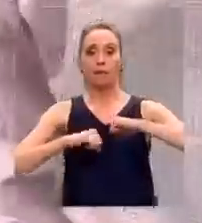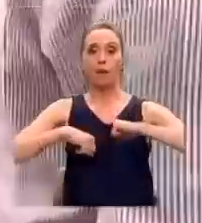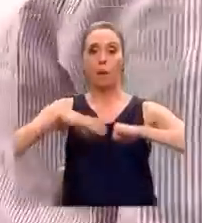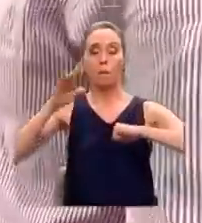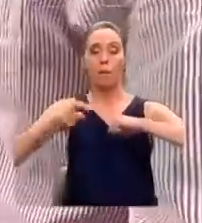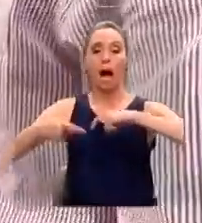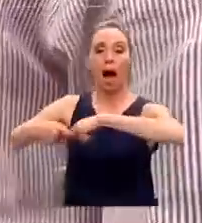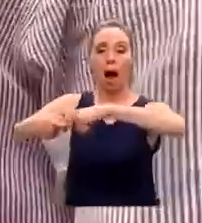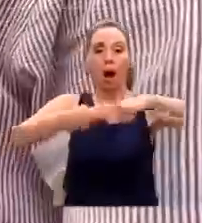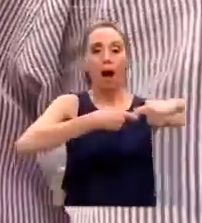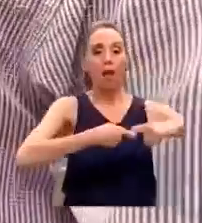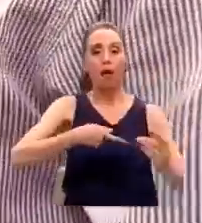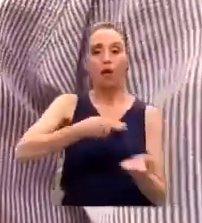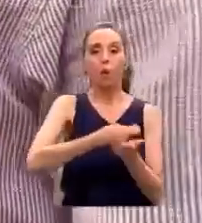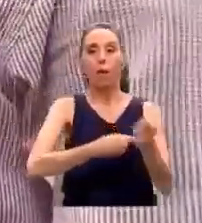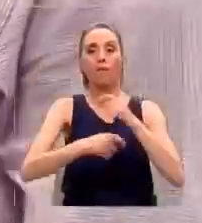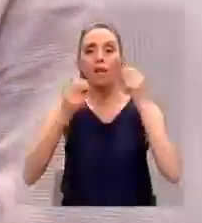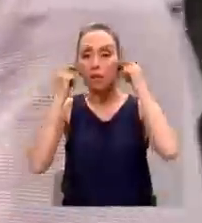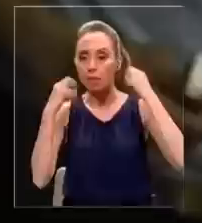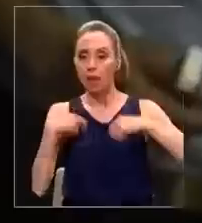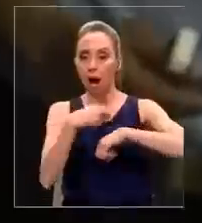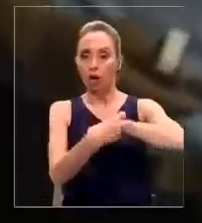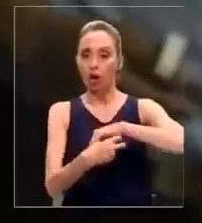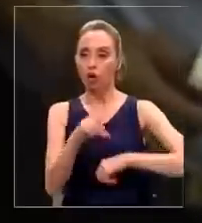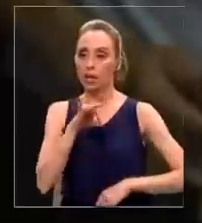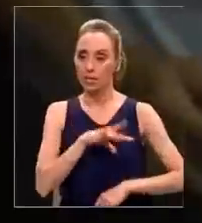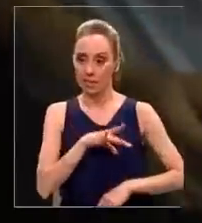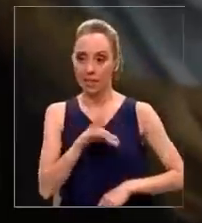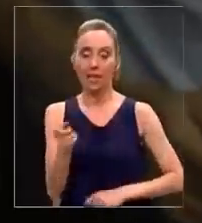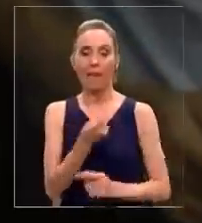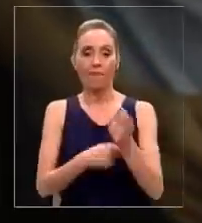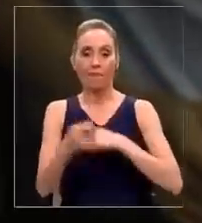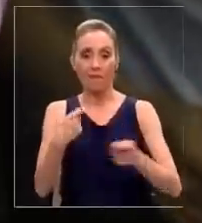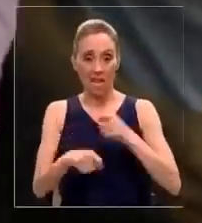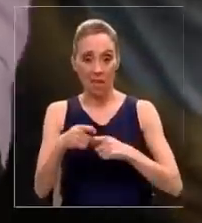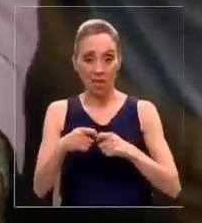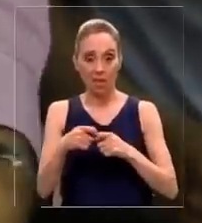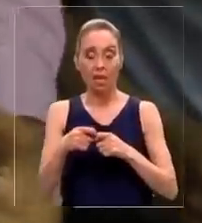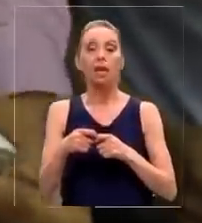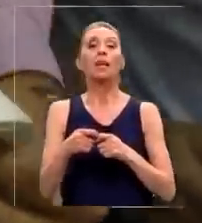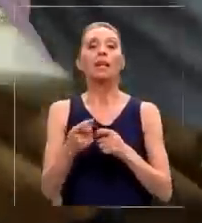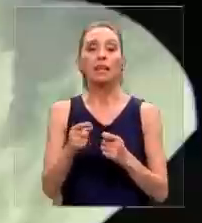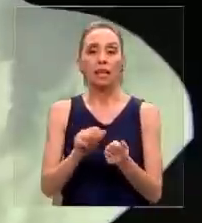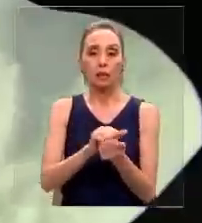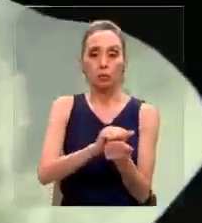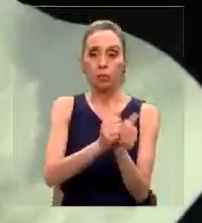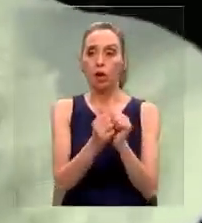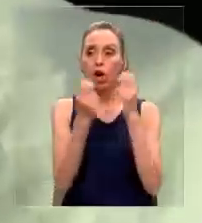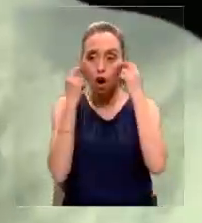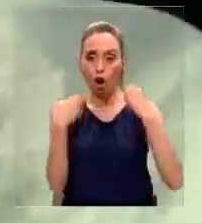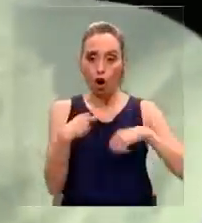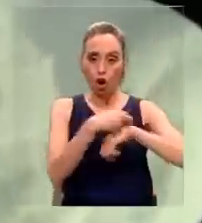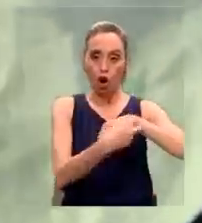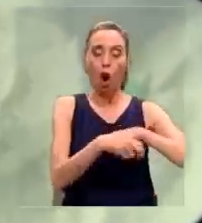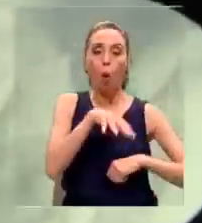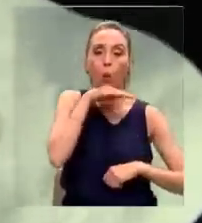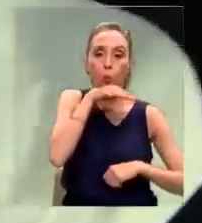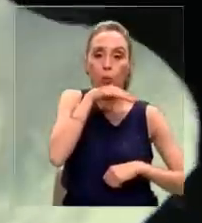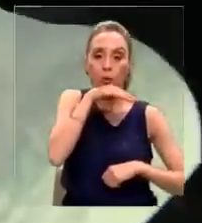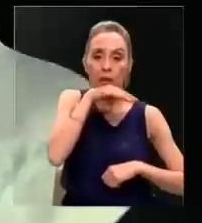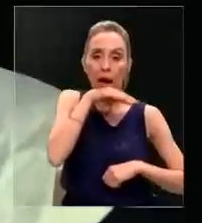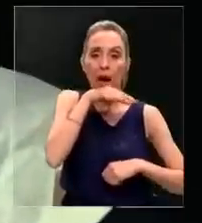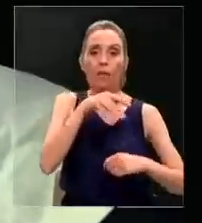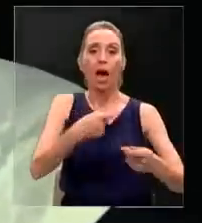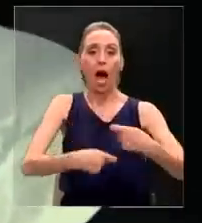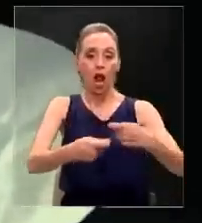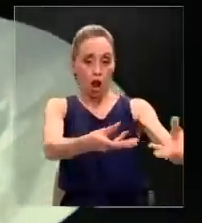mayor cadena de compra y venta de joyas en el país. Todo lo que venden es producto de la transformación de las joyas usadas que llegan a